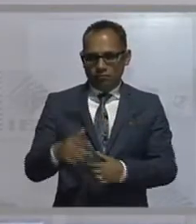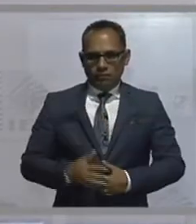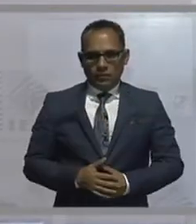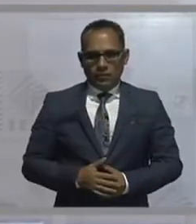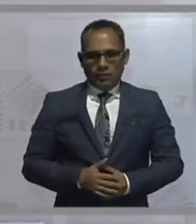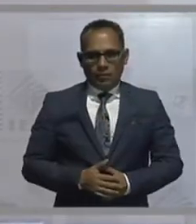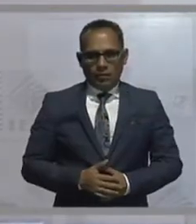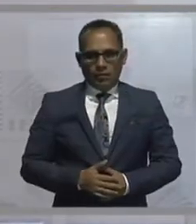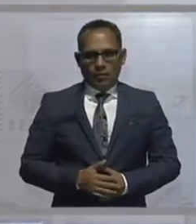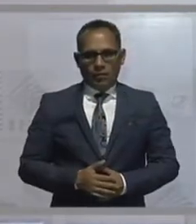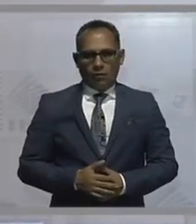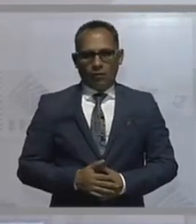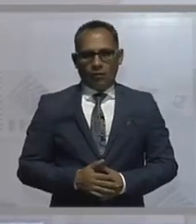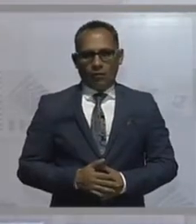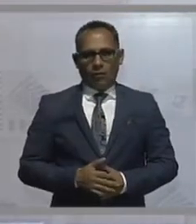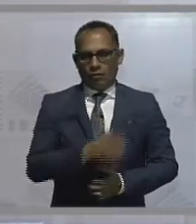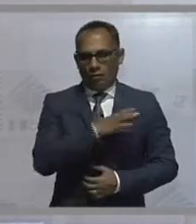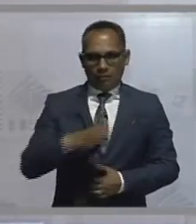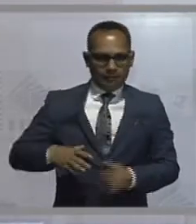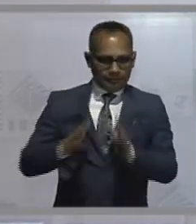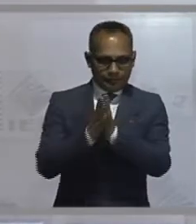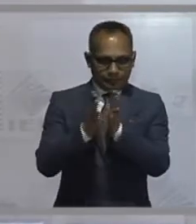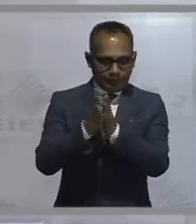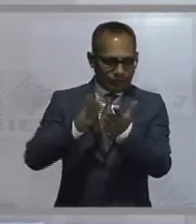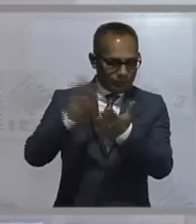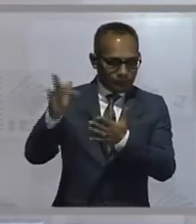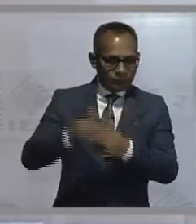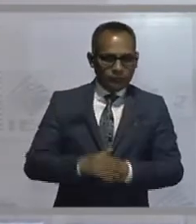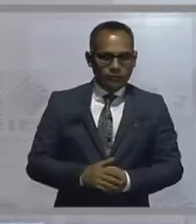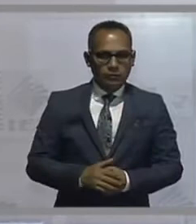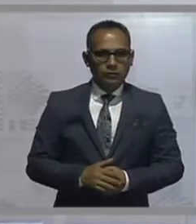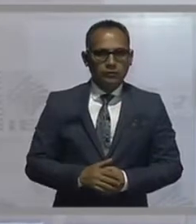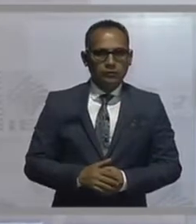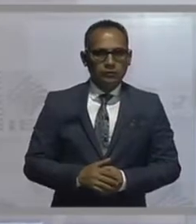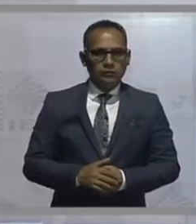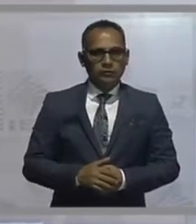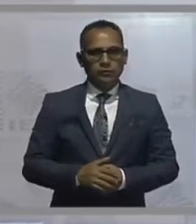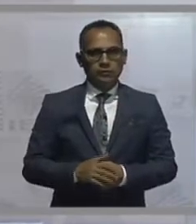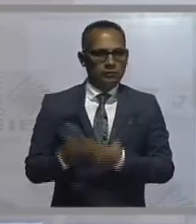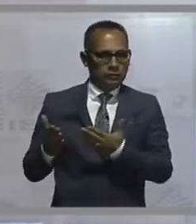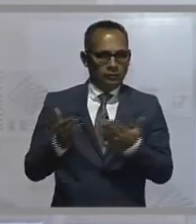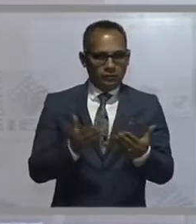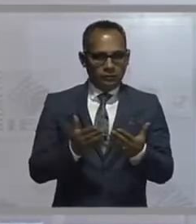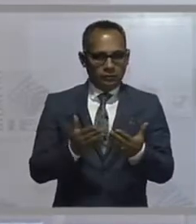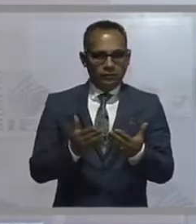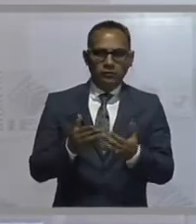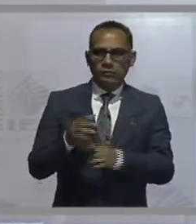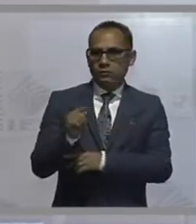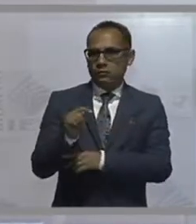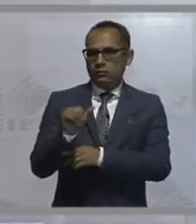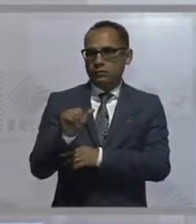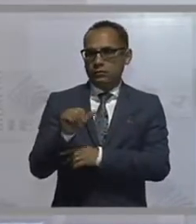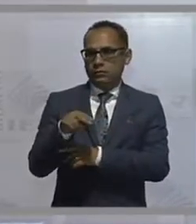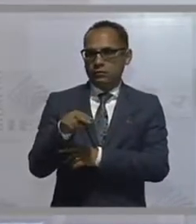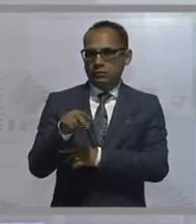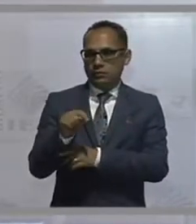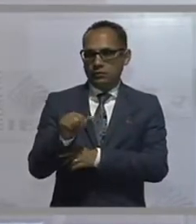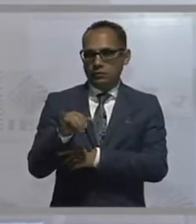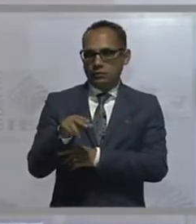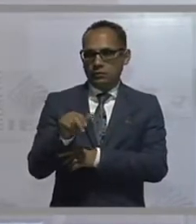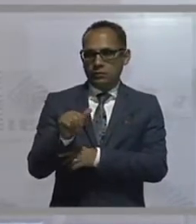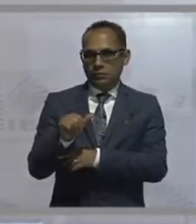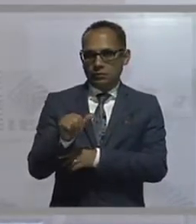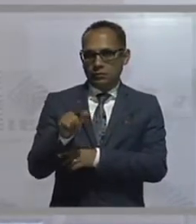gracias candidato por su intervención ahora toca el turno de la candidata por el partido morena tatiana tonantzin ángeles moreno